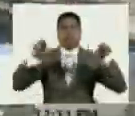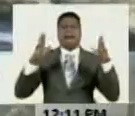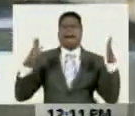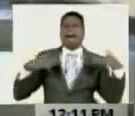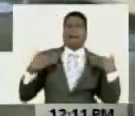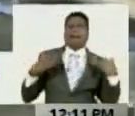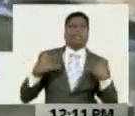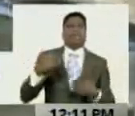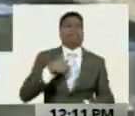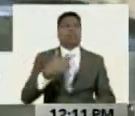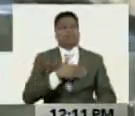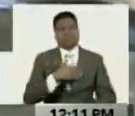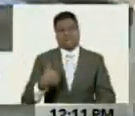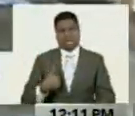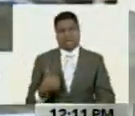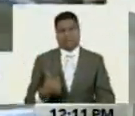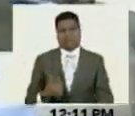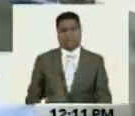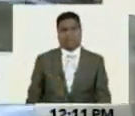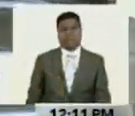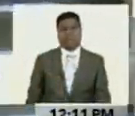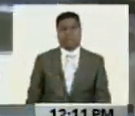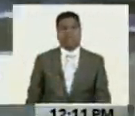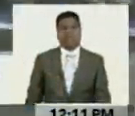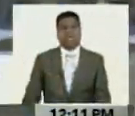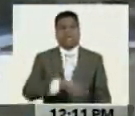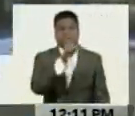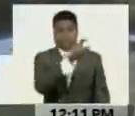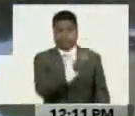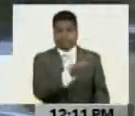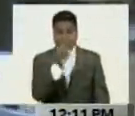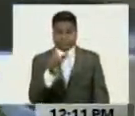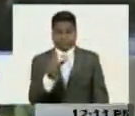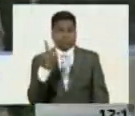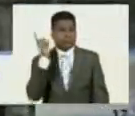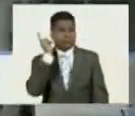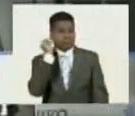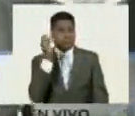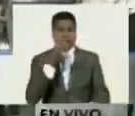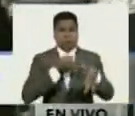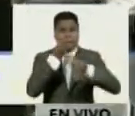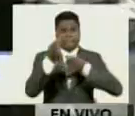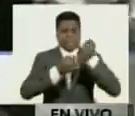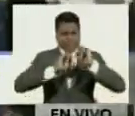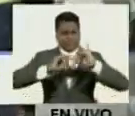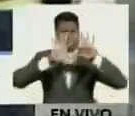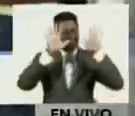quisiera que mi hermana, la jefa de gobierno, Carolina Sectari, nos explique